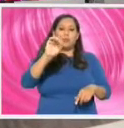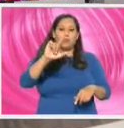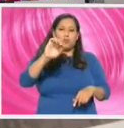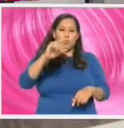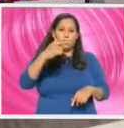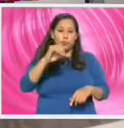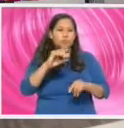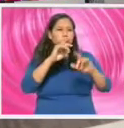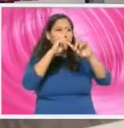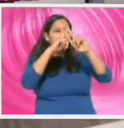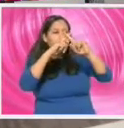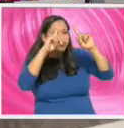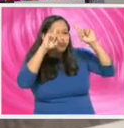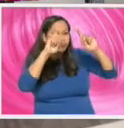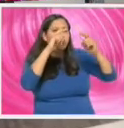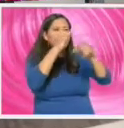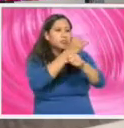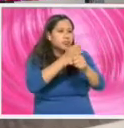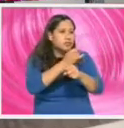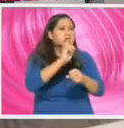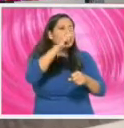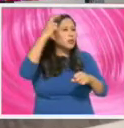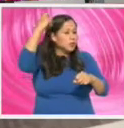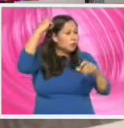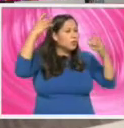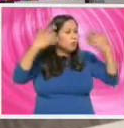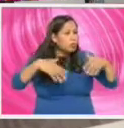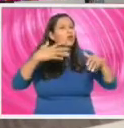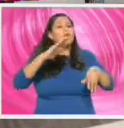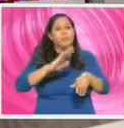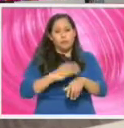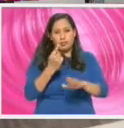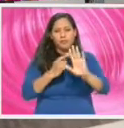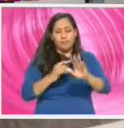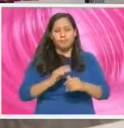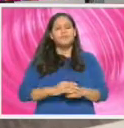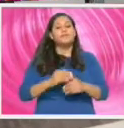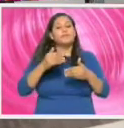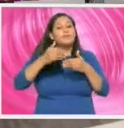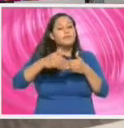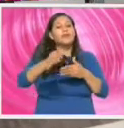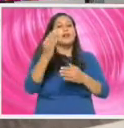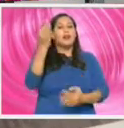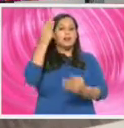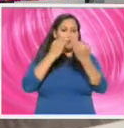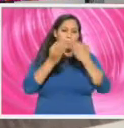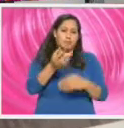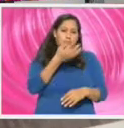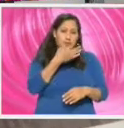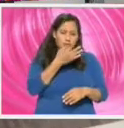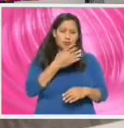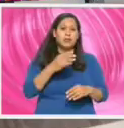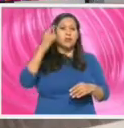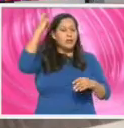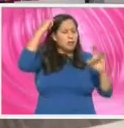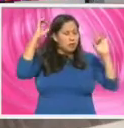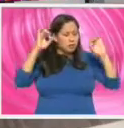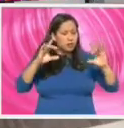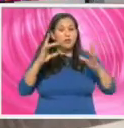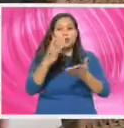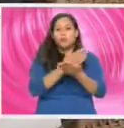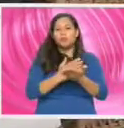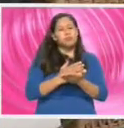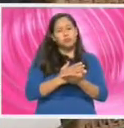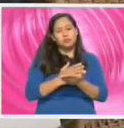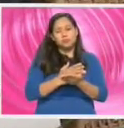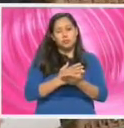y un estudio del dolor de cabeza para saber qué lo está ocasionando. Y a partir de esto dar tratamiento. La migraña no se puede curar como